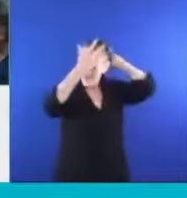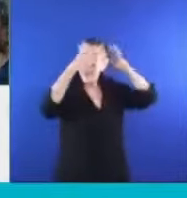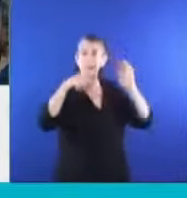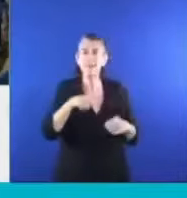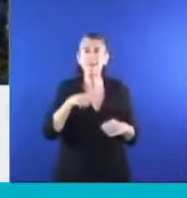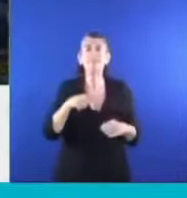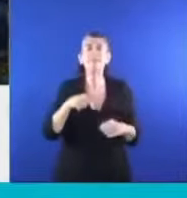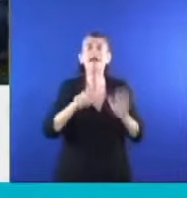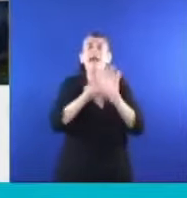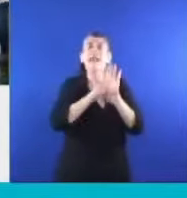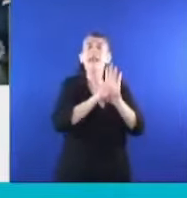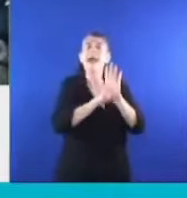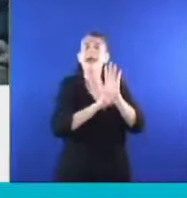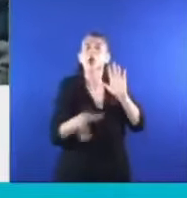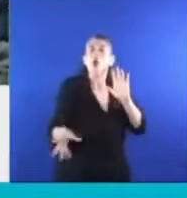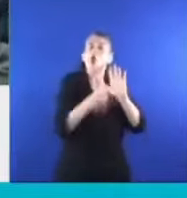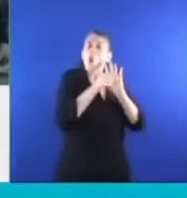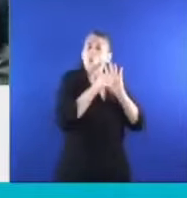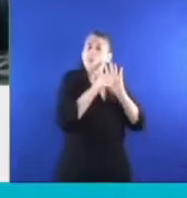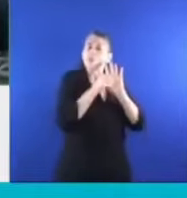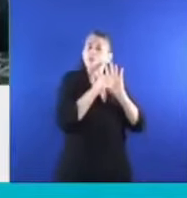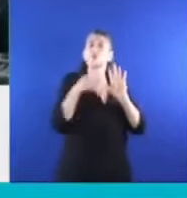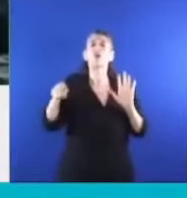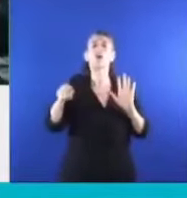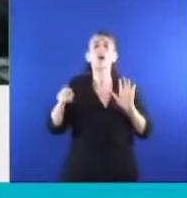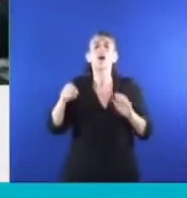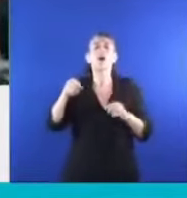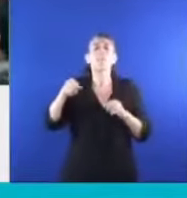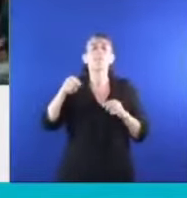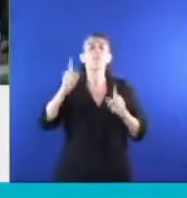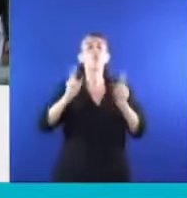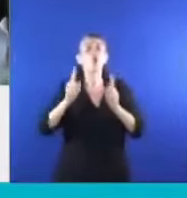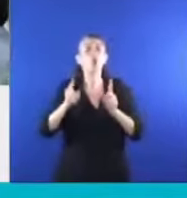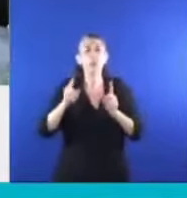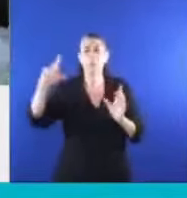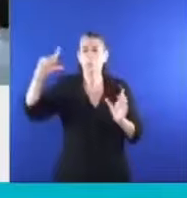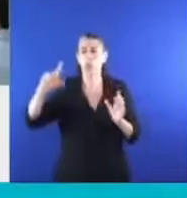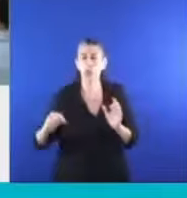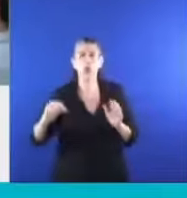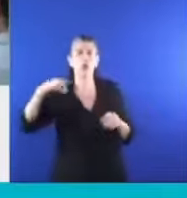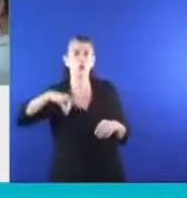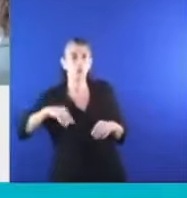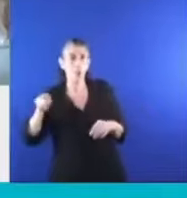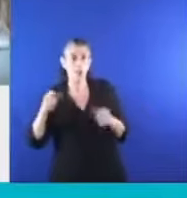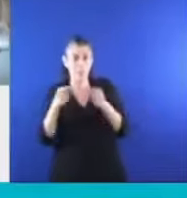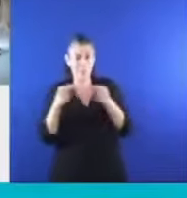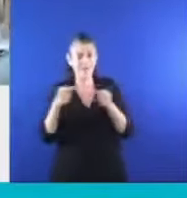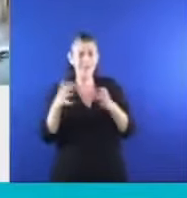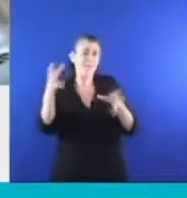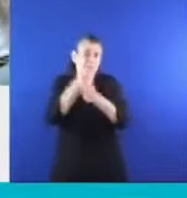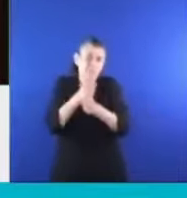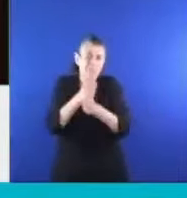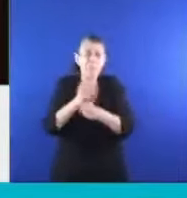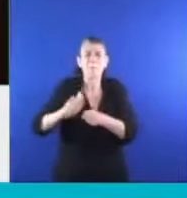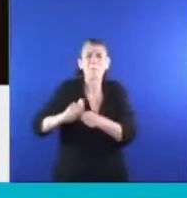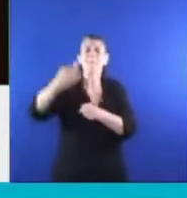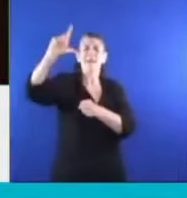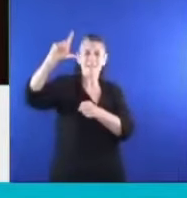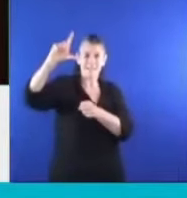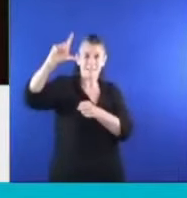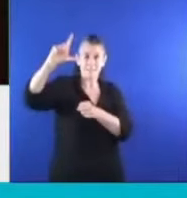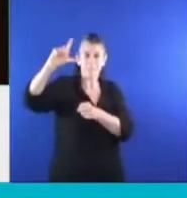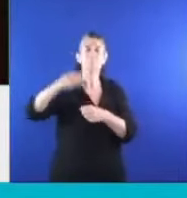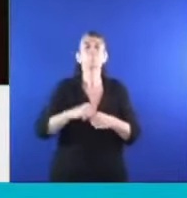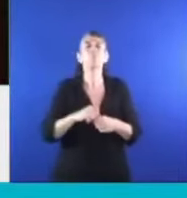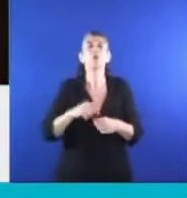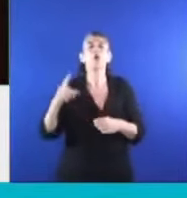del bolsillo parte del sueldo a los docentes y aumentó el pasaje de colectivo en todo el país. Pero después aplicó medidas individuales.